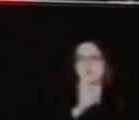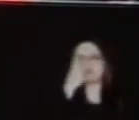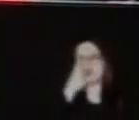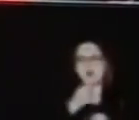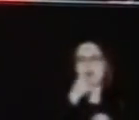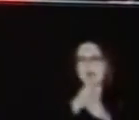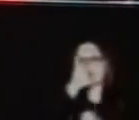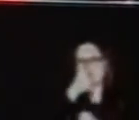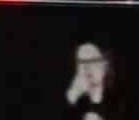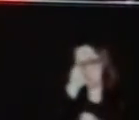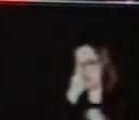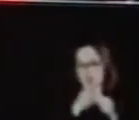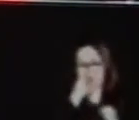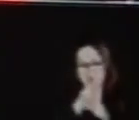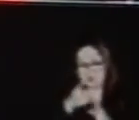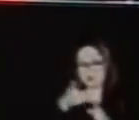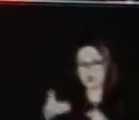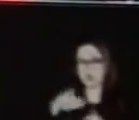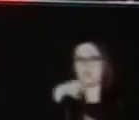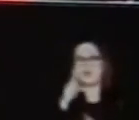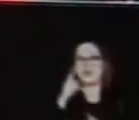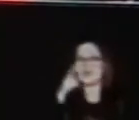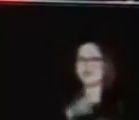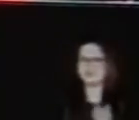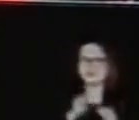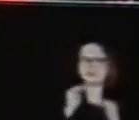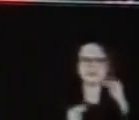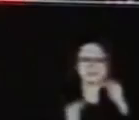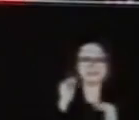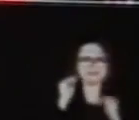anual, pero con graves desequilibrios